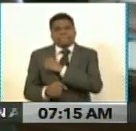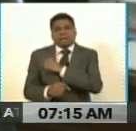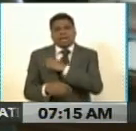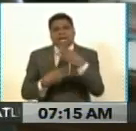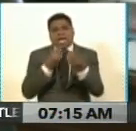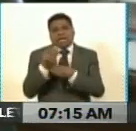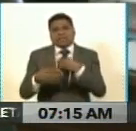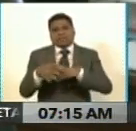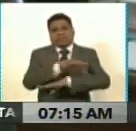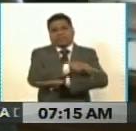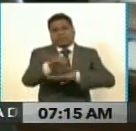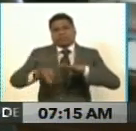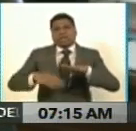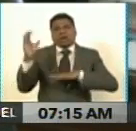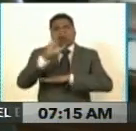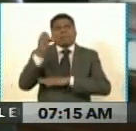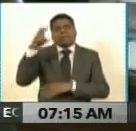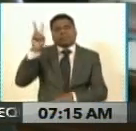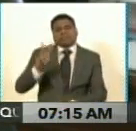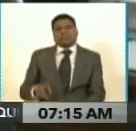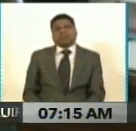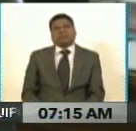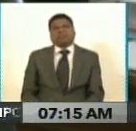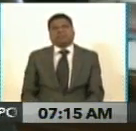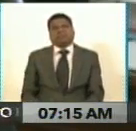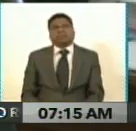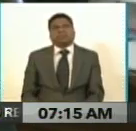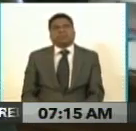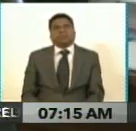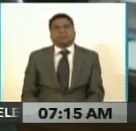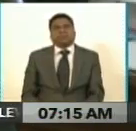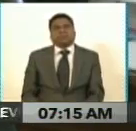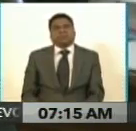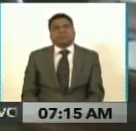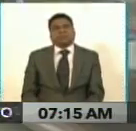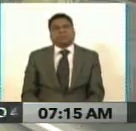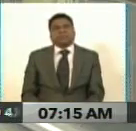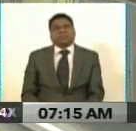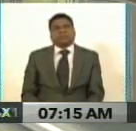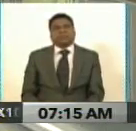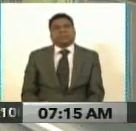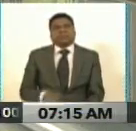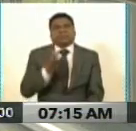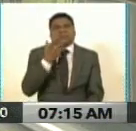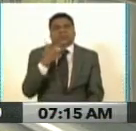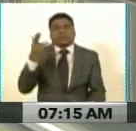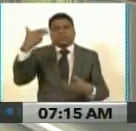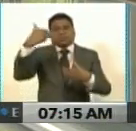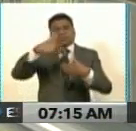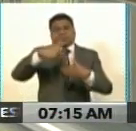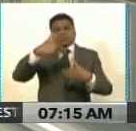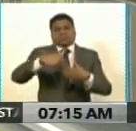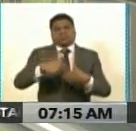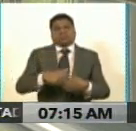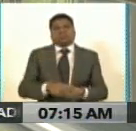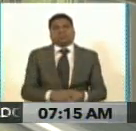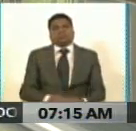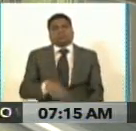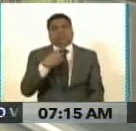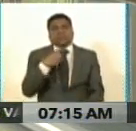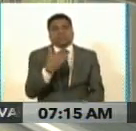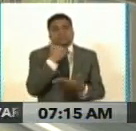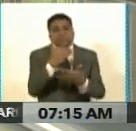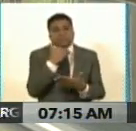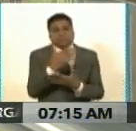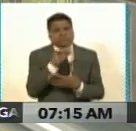venezolano ahora gobernador un tema también fundamental y es neurálgico y ha sido histórico así el tema del combustible el contrabando de extracción anunciaba recientemente